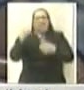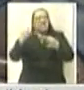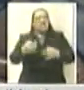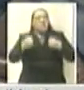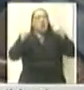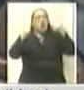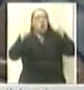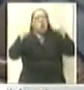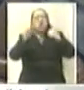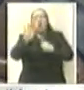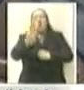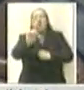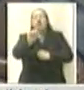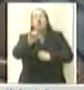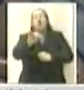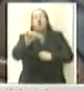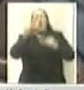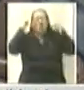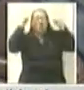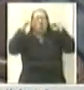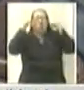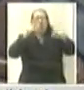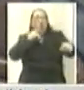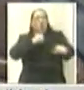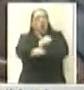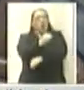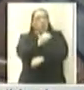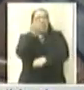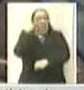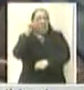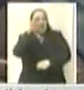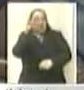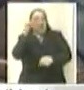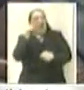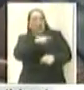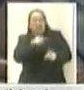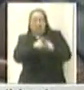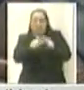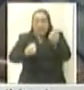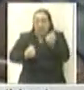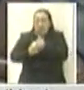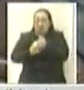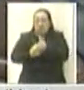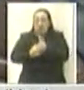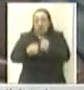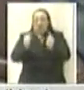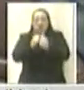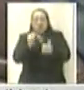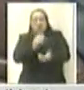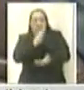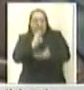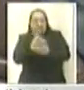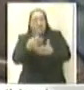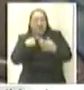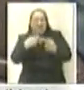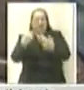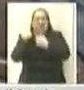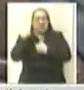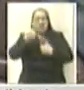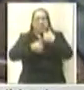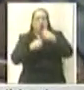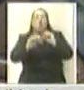en la marcha de los cuatro suyos contra la dictadura, señor, avalará el contubernio para que